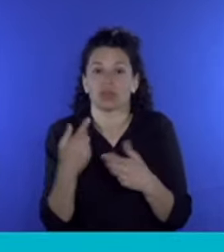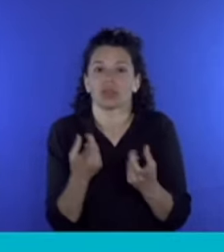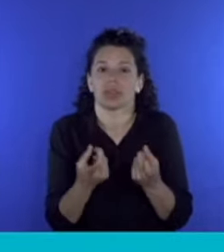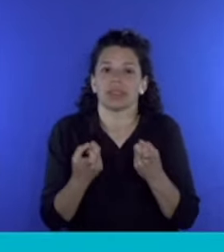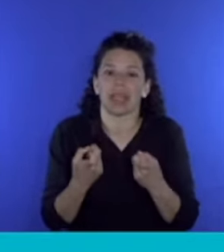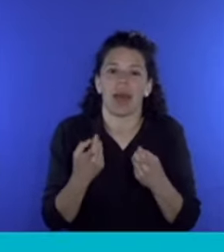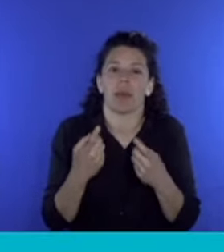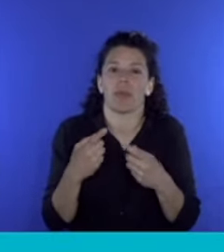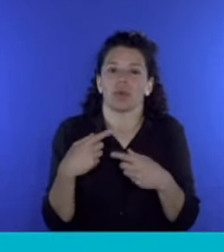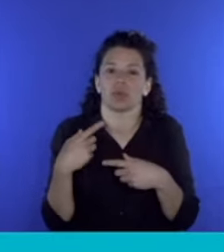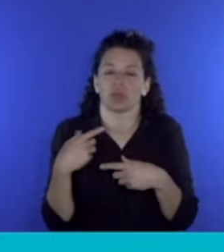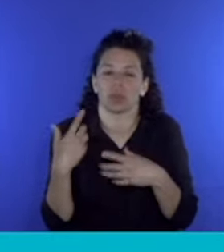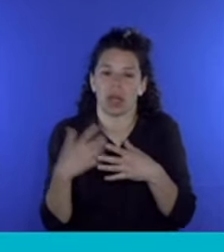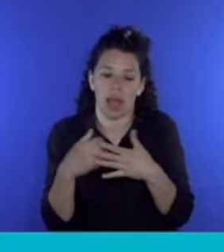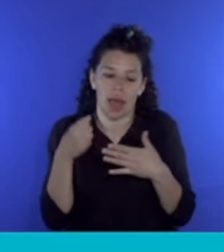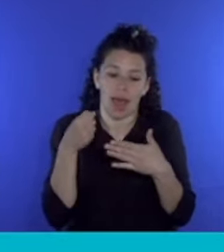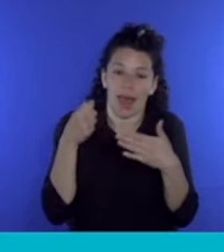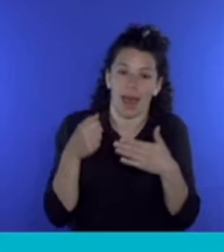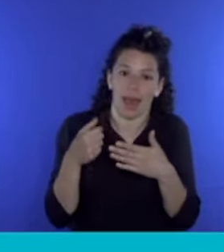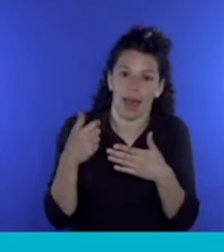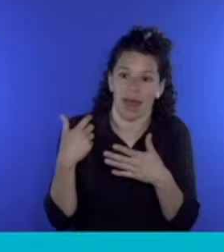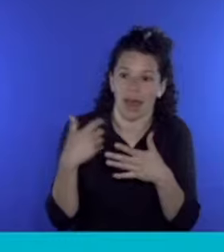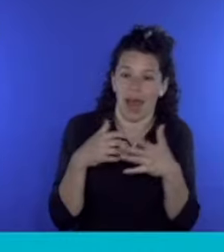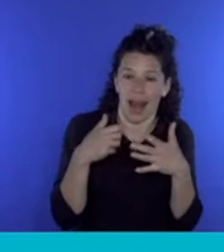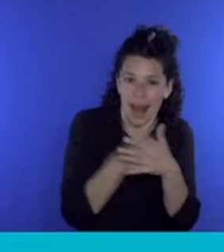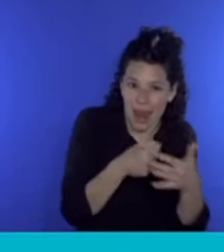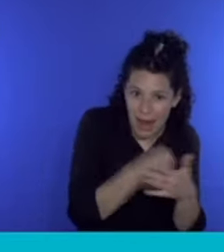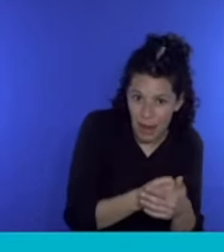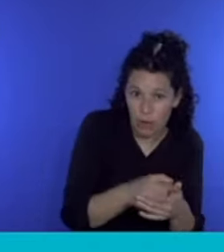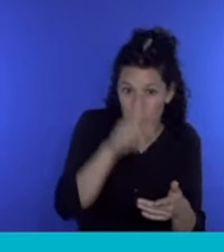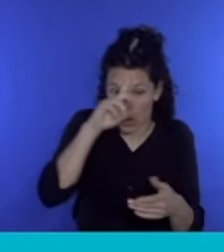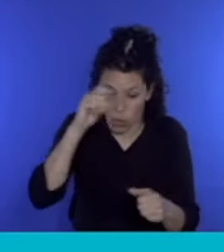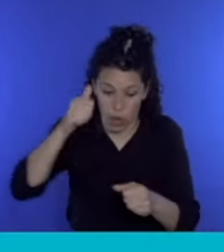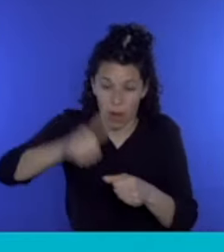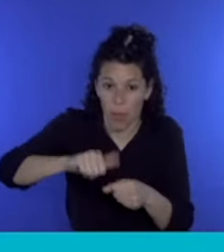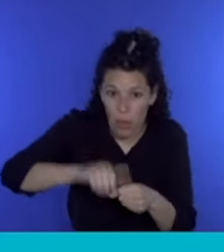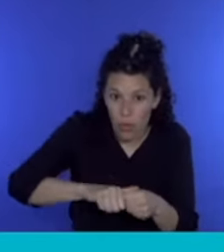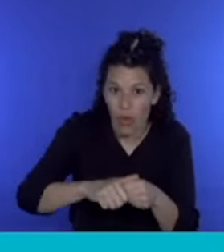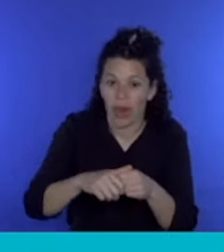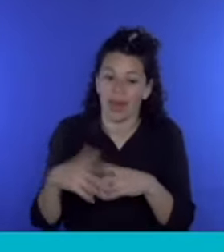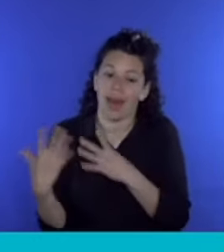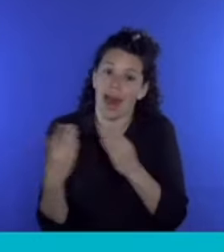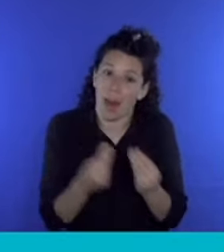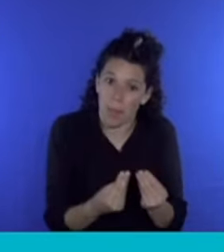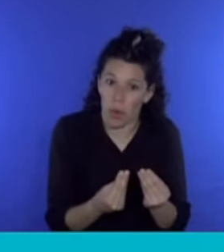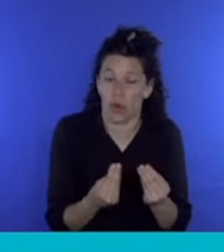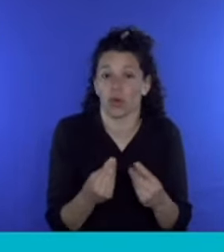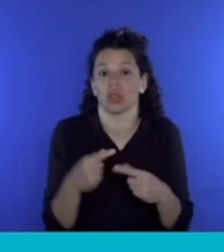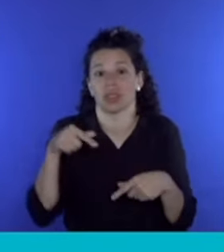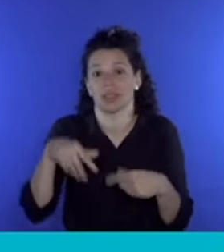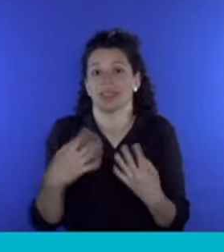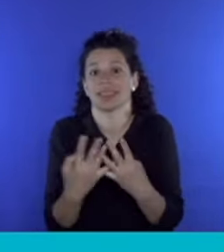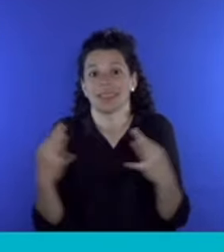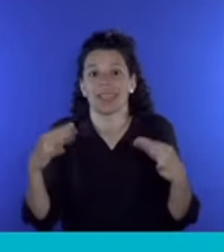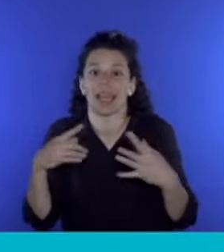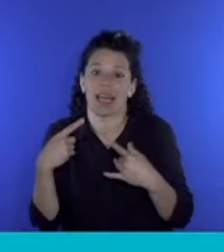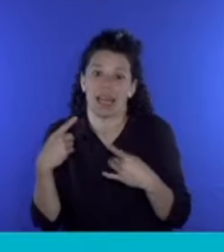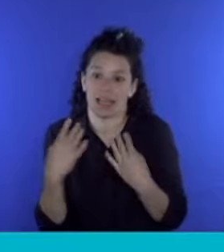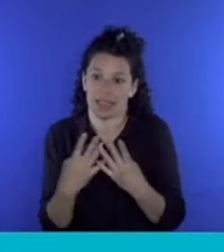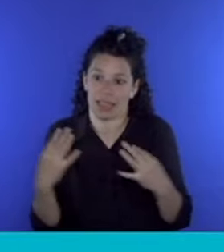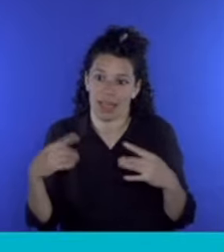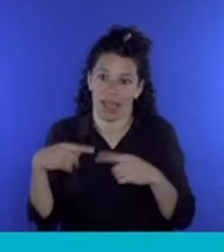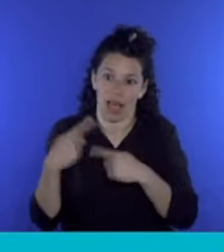trabajadores del hospital posadas lo podamos acompañar desde acá es muy importante que la legislatura se pronuncie frente a